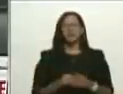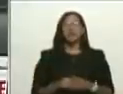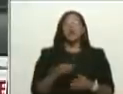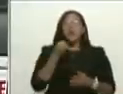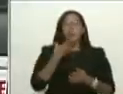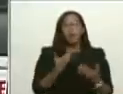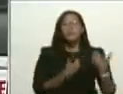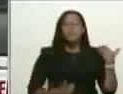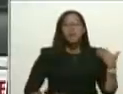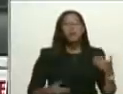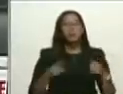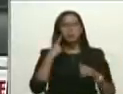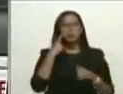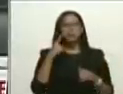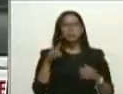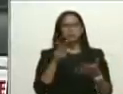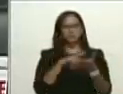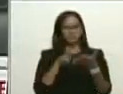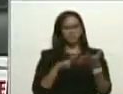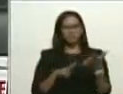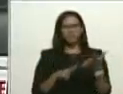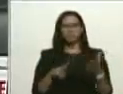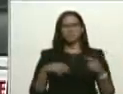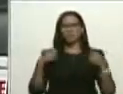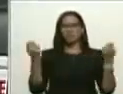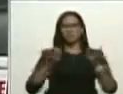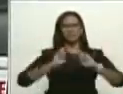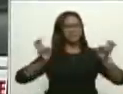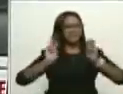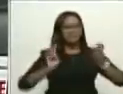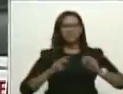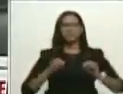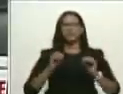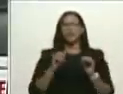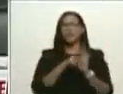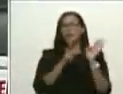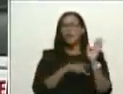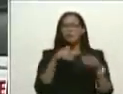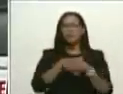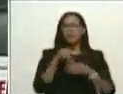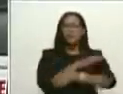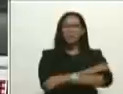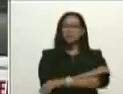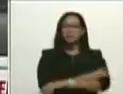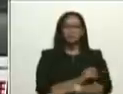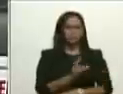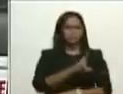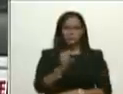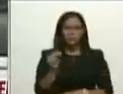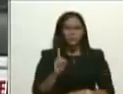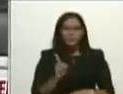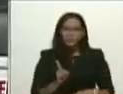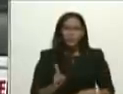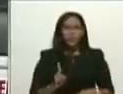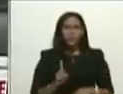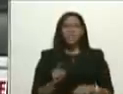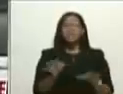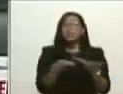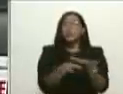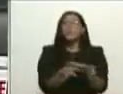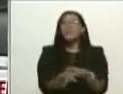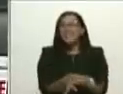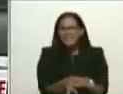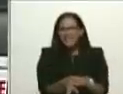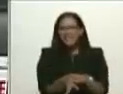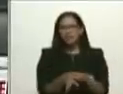Ahí uno ve unos titulares, ¿no?, que anunciaron cronograma para elecciones primarias de la oposición. No son elecciones primarias de la oposición, de un pequeño sector de la